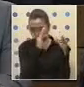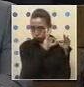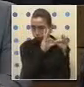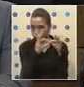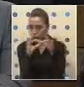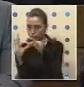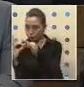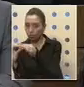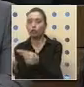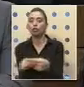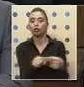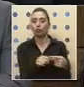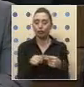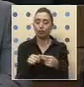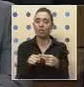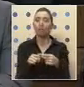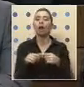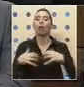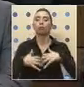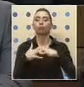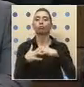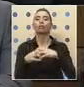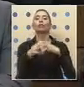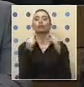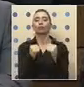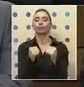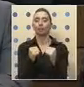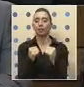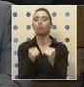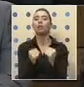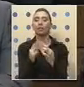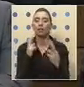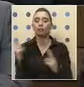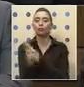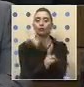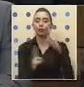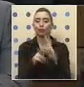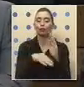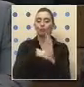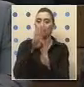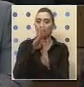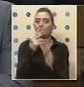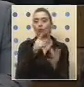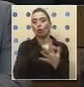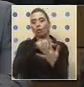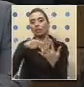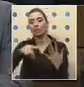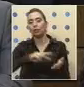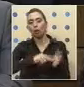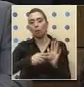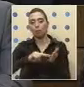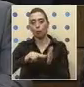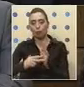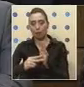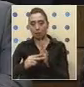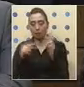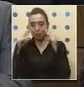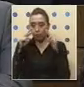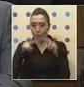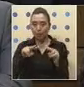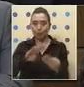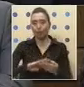construir una sociedad sólida que tienda a solucionar en forma colectiva y mayoritaria sus múltiples problemas con perspectiva